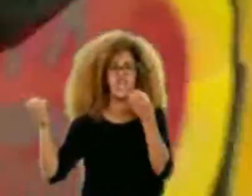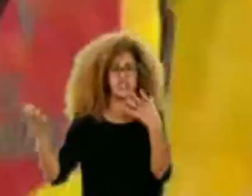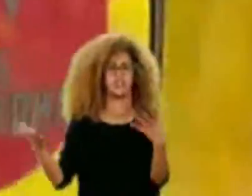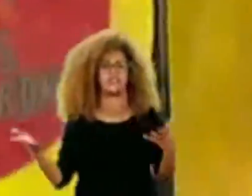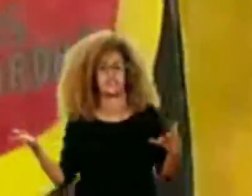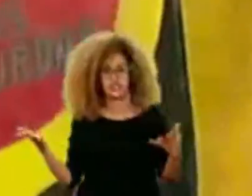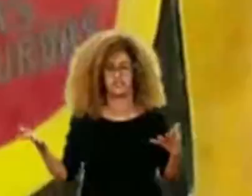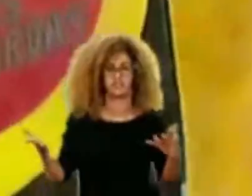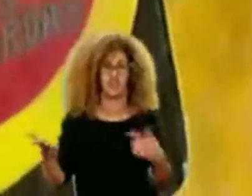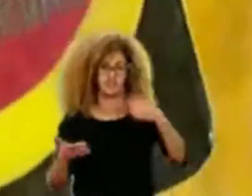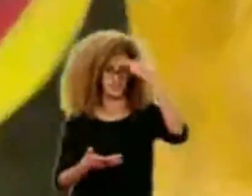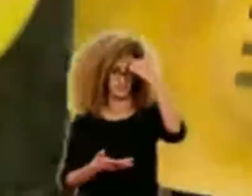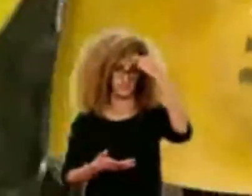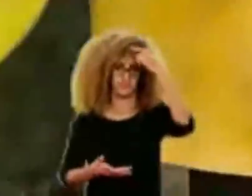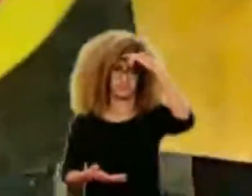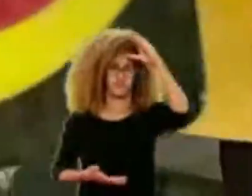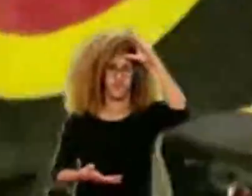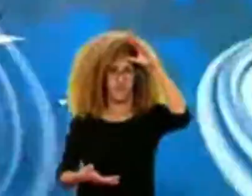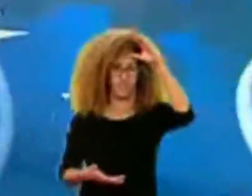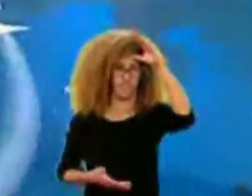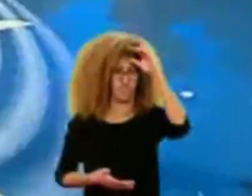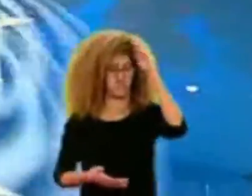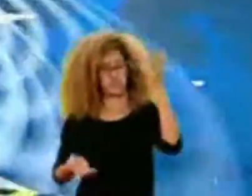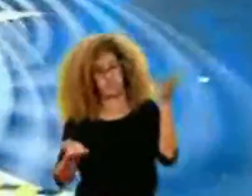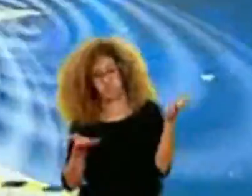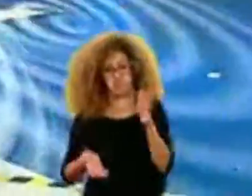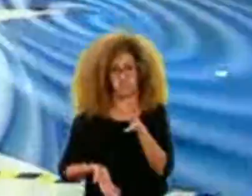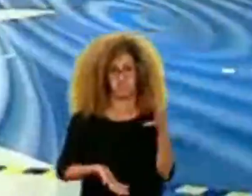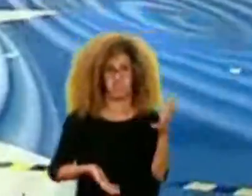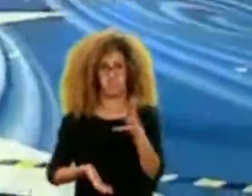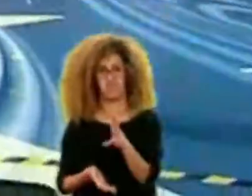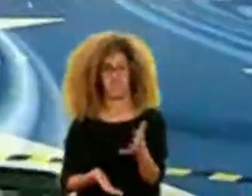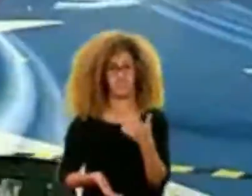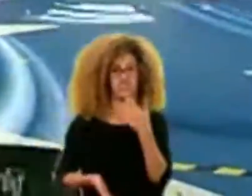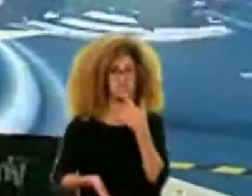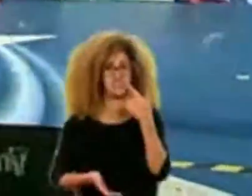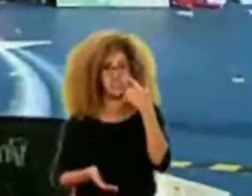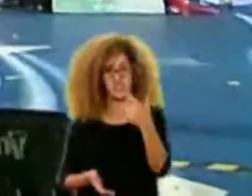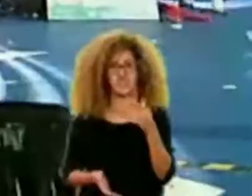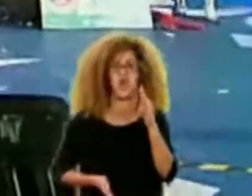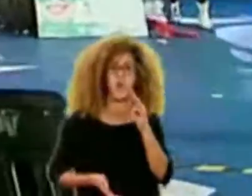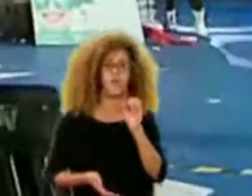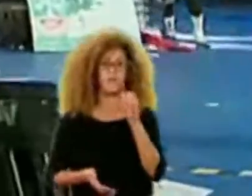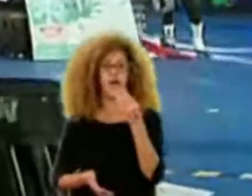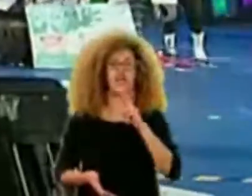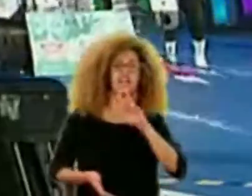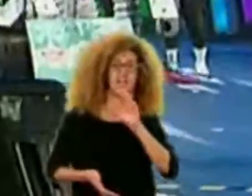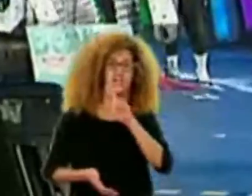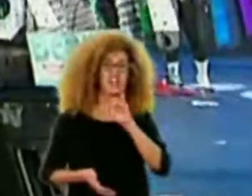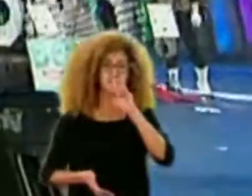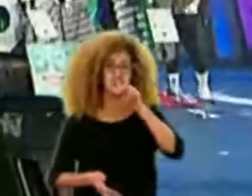de Soria es cortita, Morales no está mal, y si le dices Paquirri se parte por la